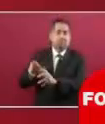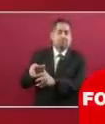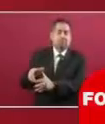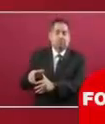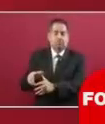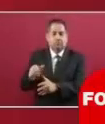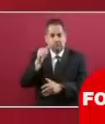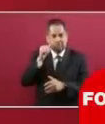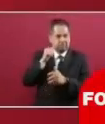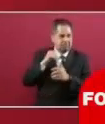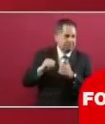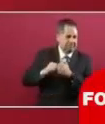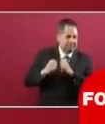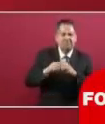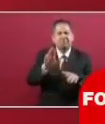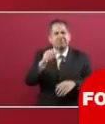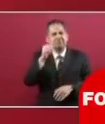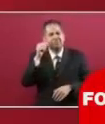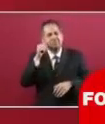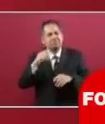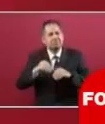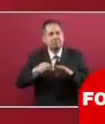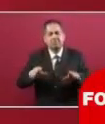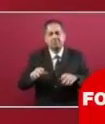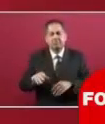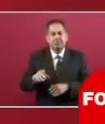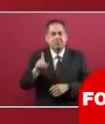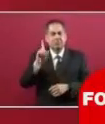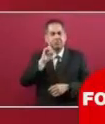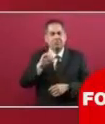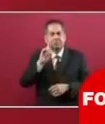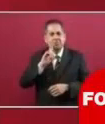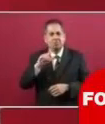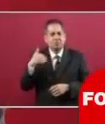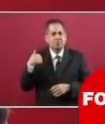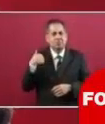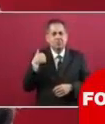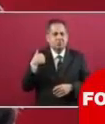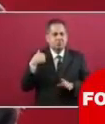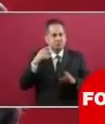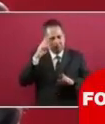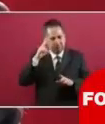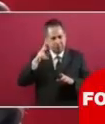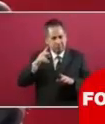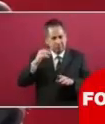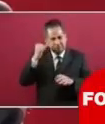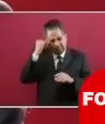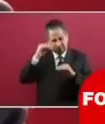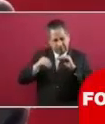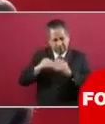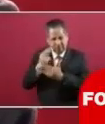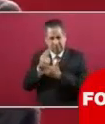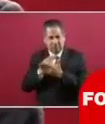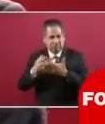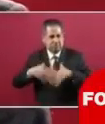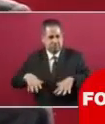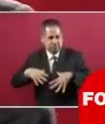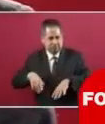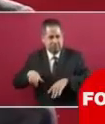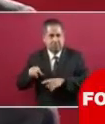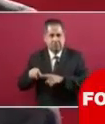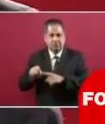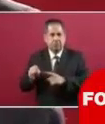Ayer también salió de que una modista o diseñadora va a estar en